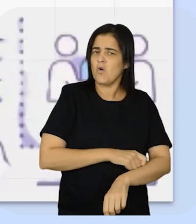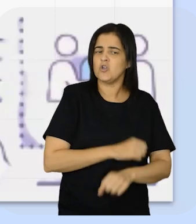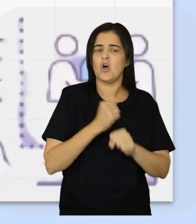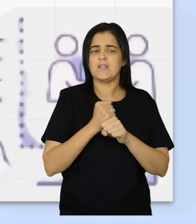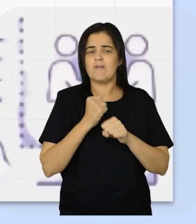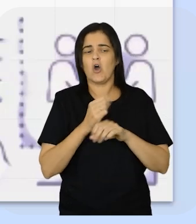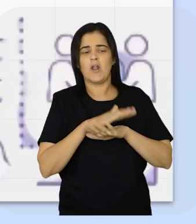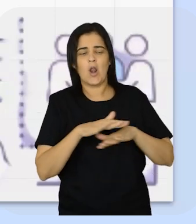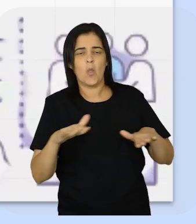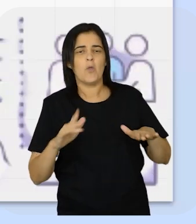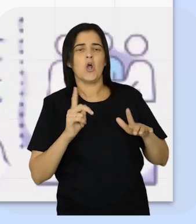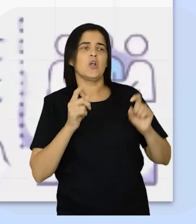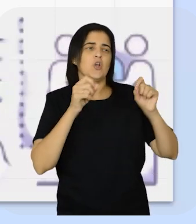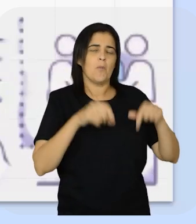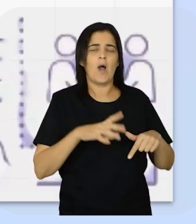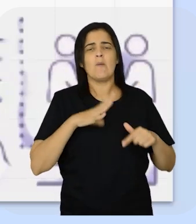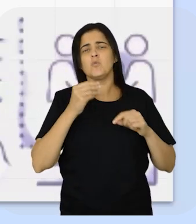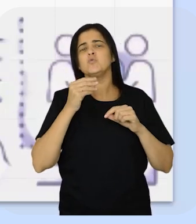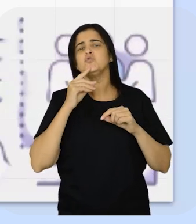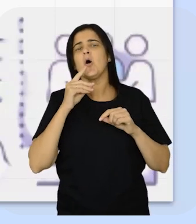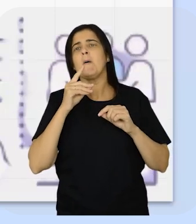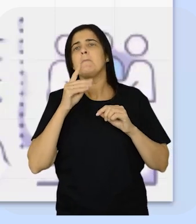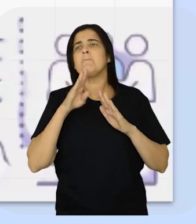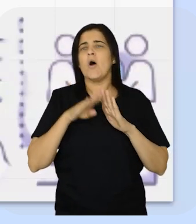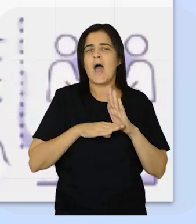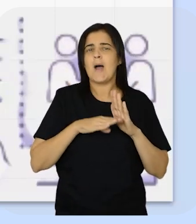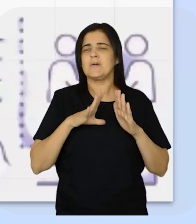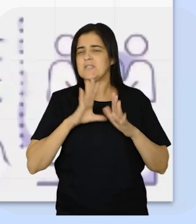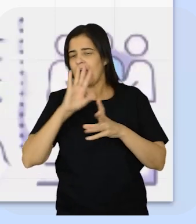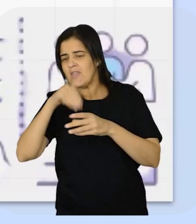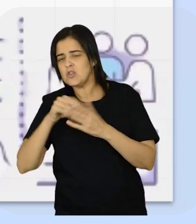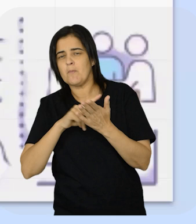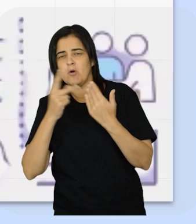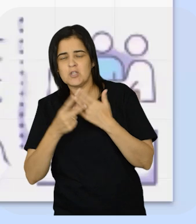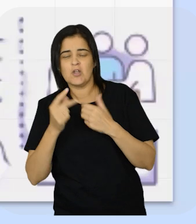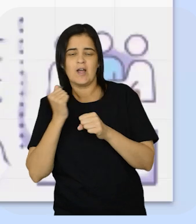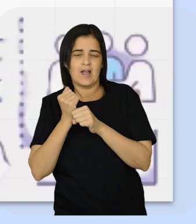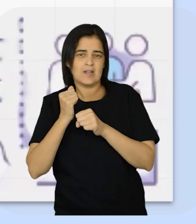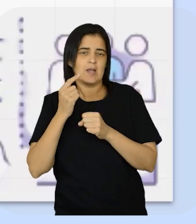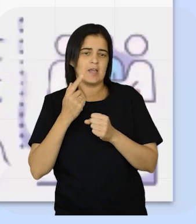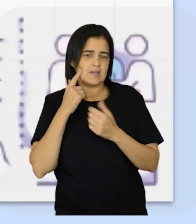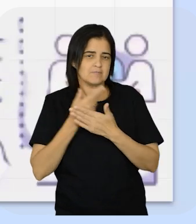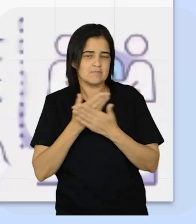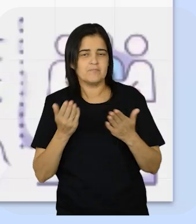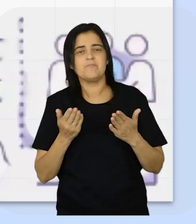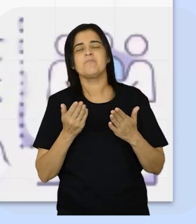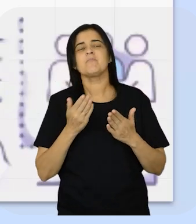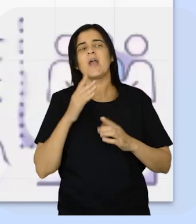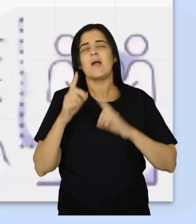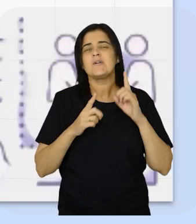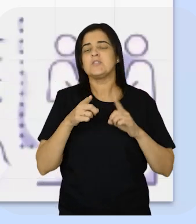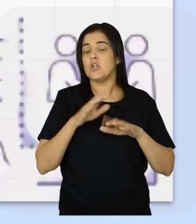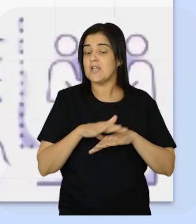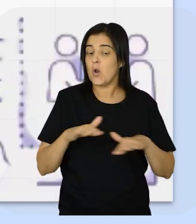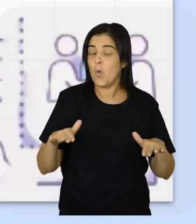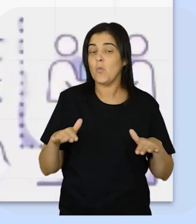tradicionales. Hay muchos programas que están llevándose a cabo, pero siempre el alumno no tradicional es tan variado que siempre nos